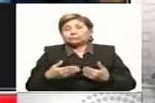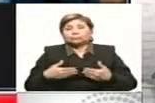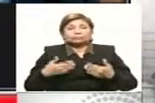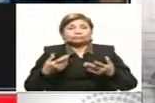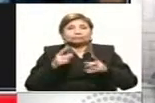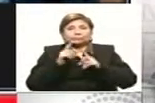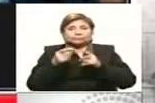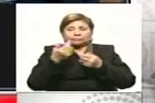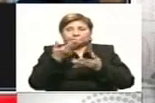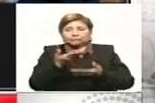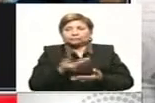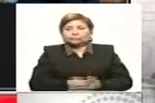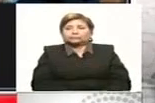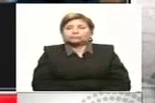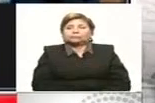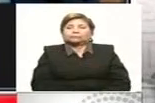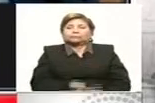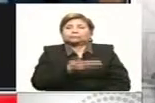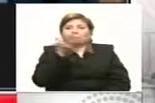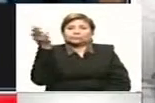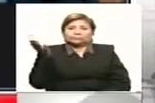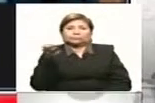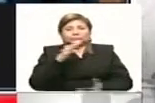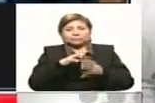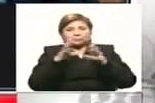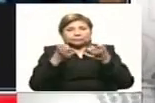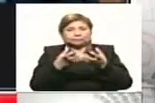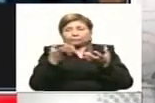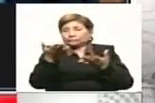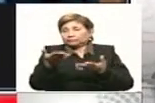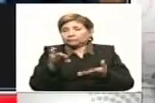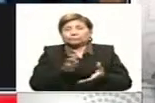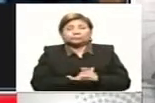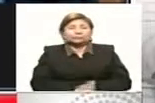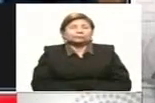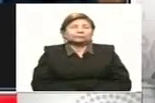bien formularlo. Señores congresistas,